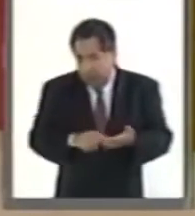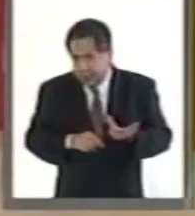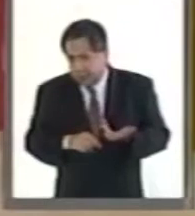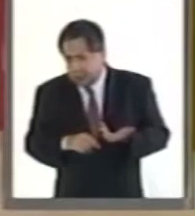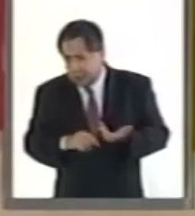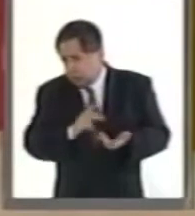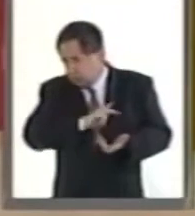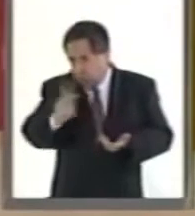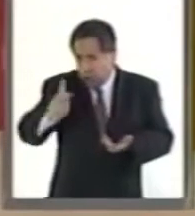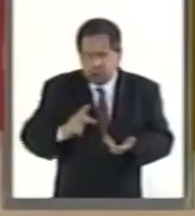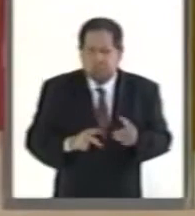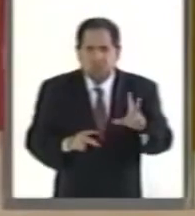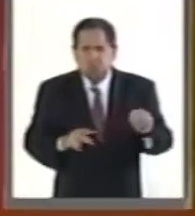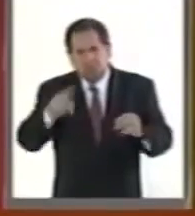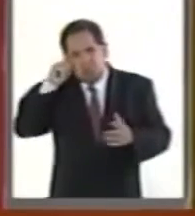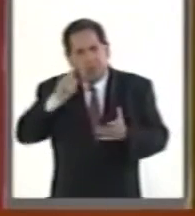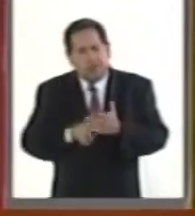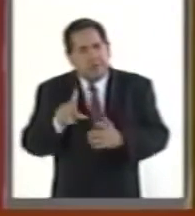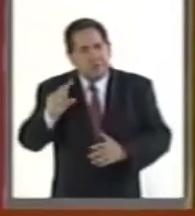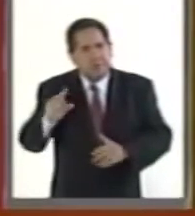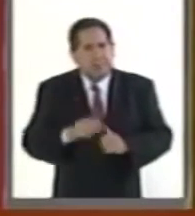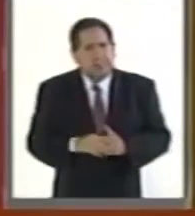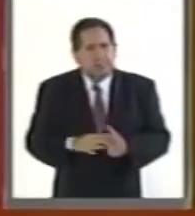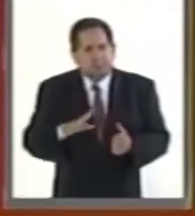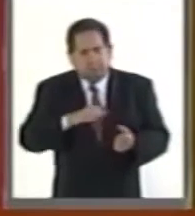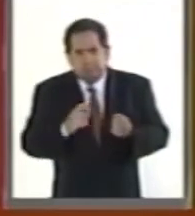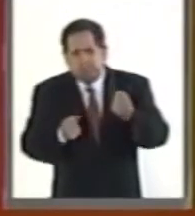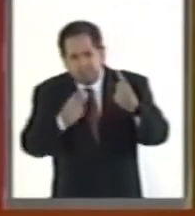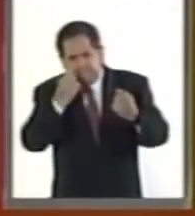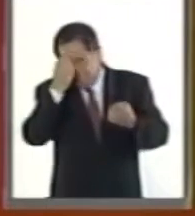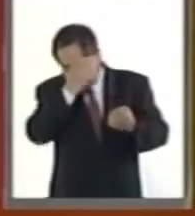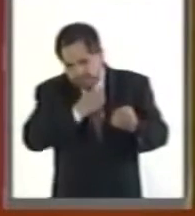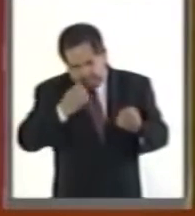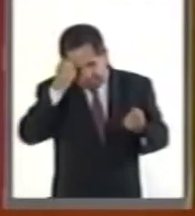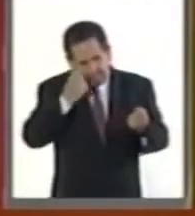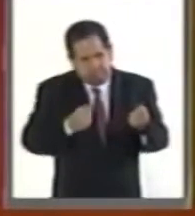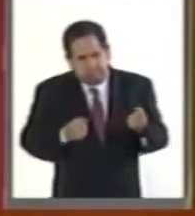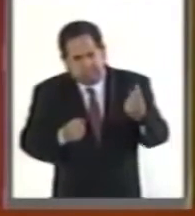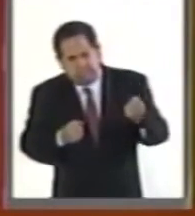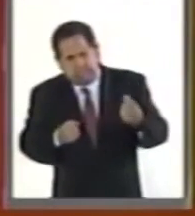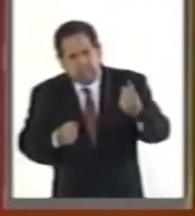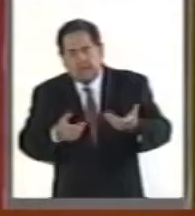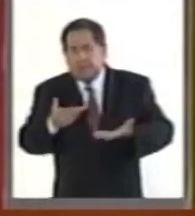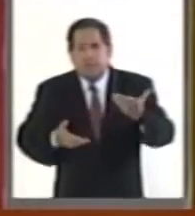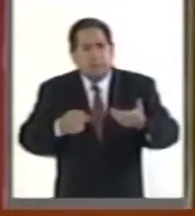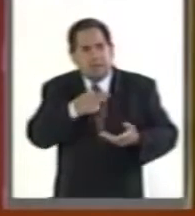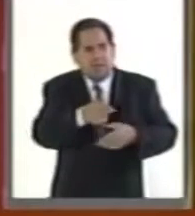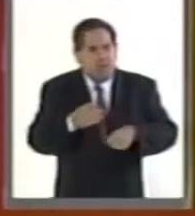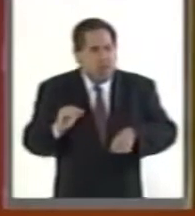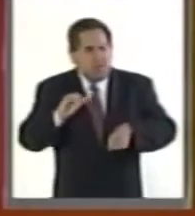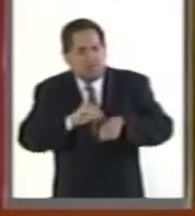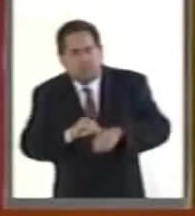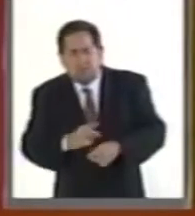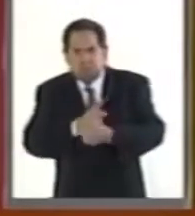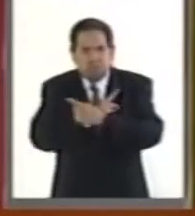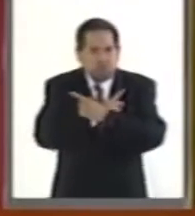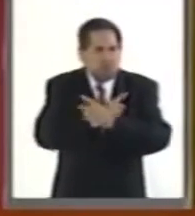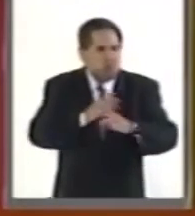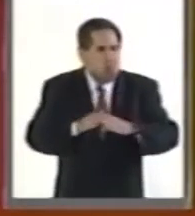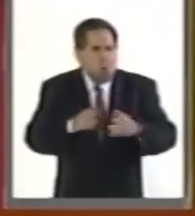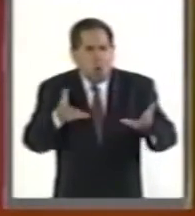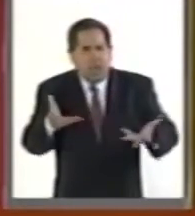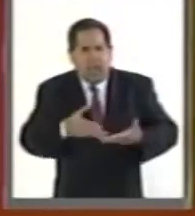suspender los derechos políticos. Hay que analizar previamente si la conducta a juzgar